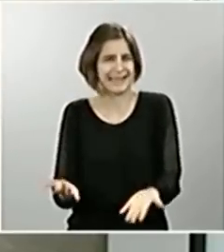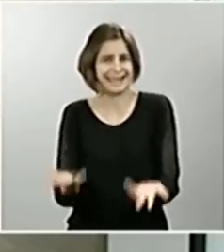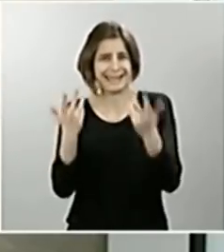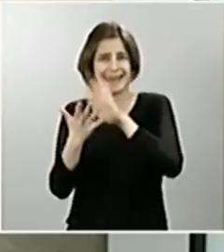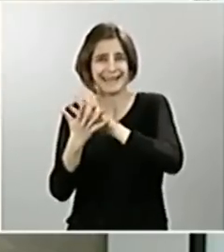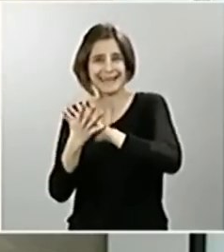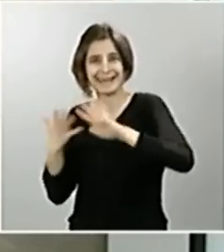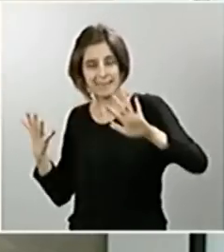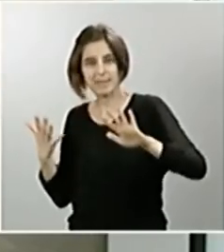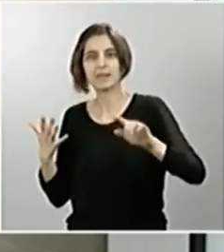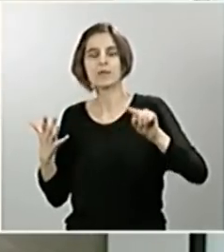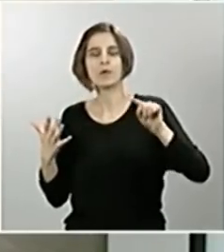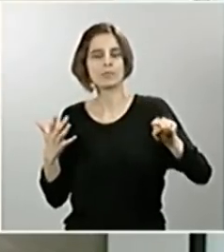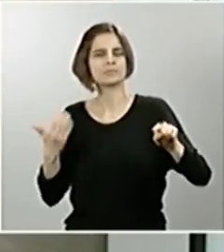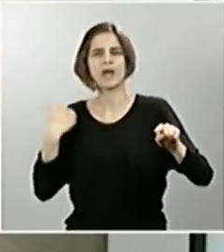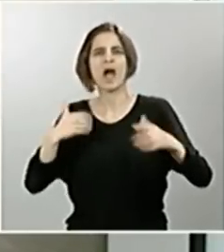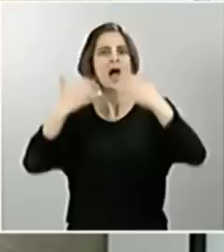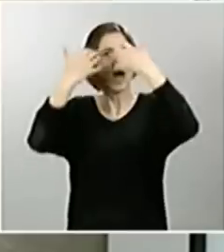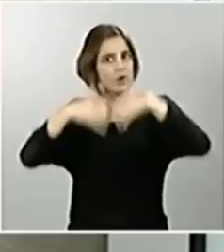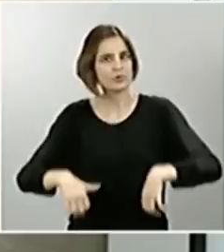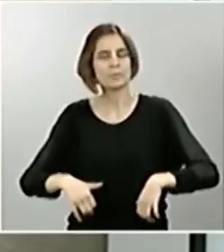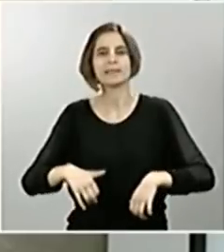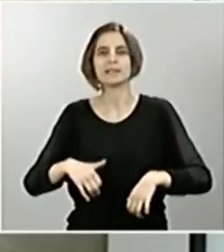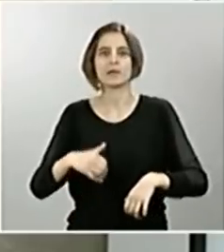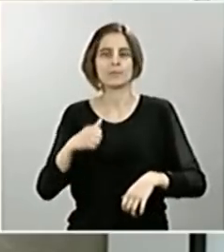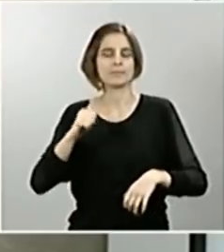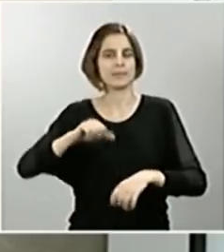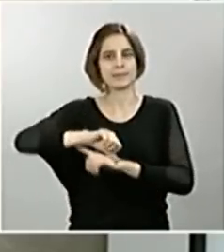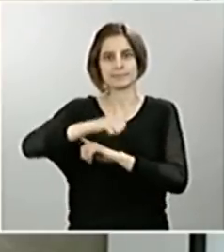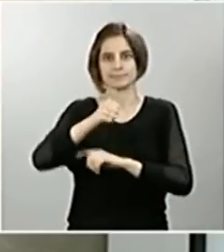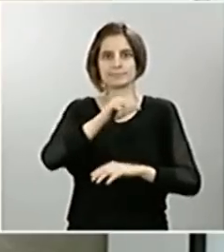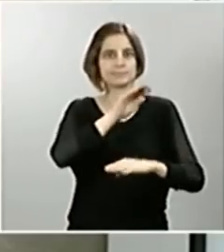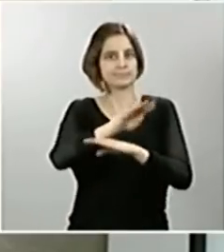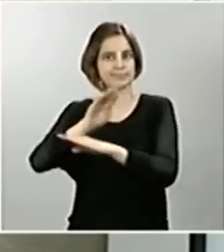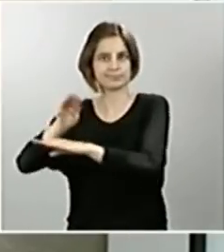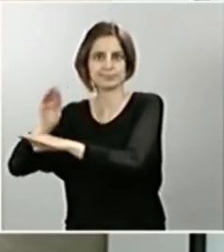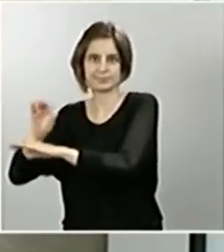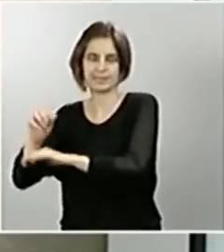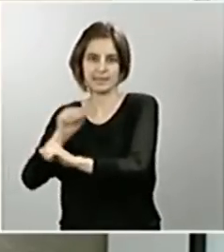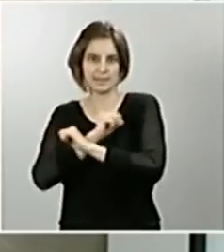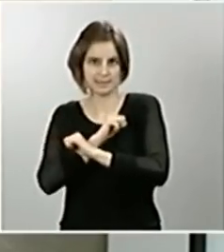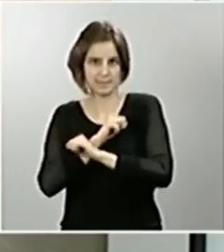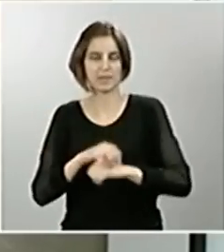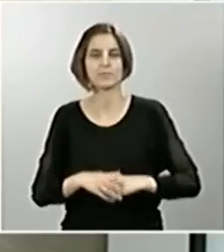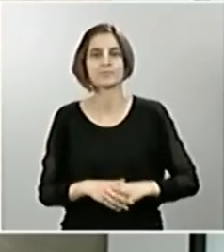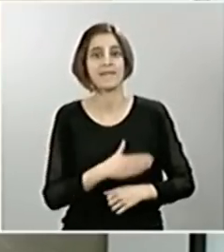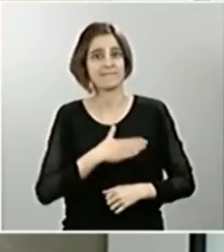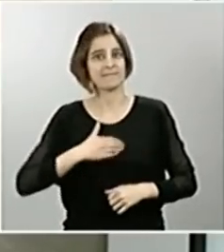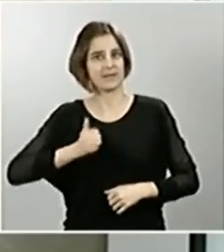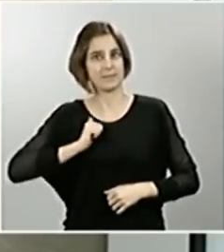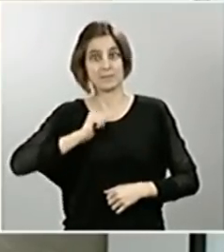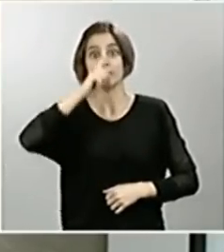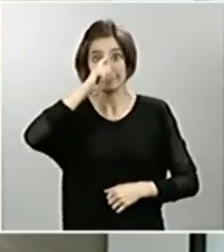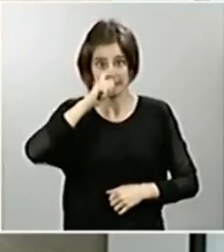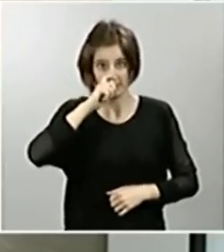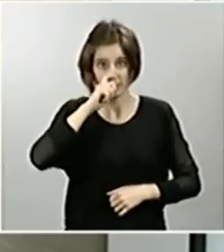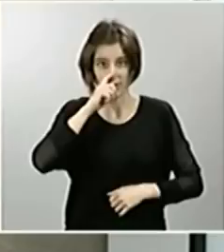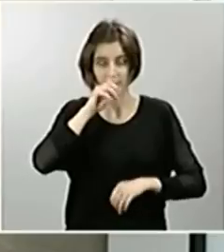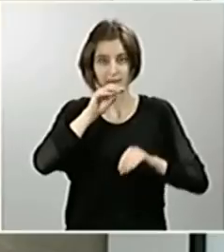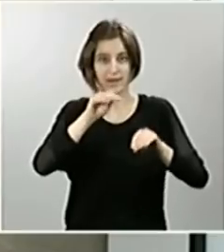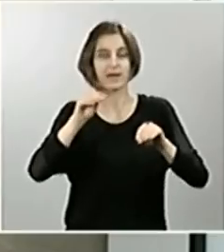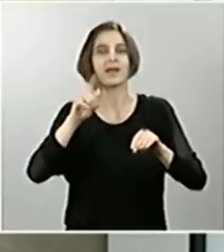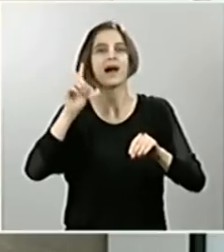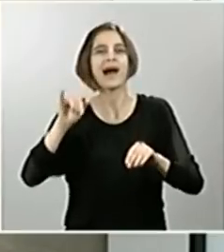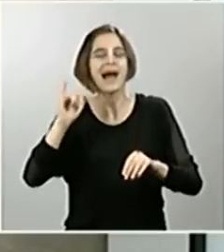reconocer todas as prestaciones públicas de desempleo. Quero aprovechar para recordar que tenemos unha prestación por